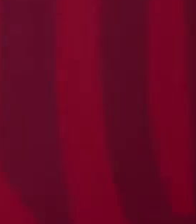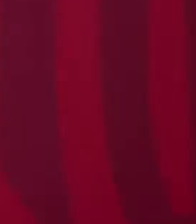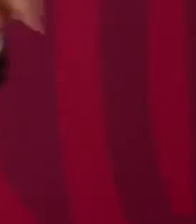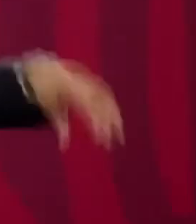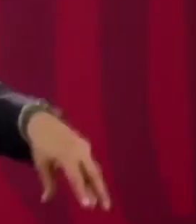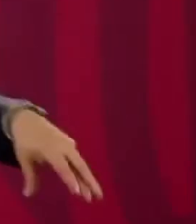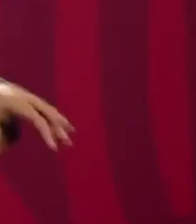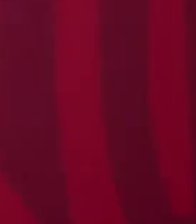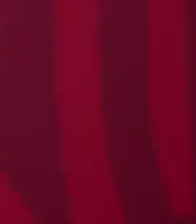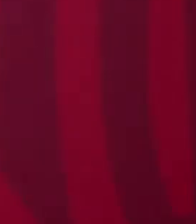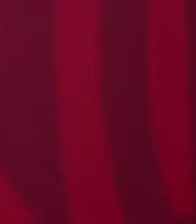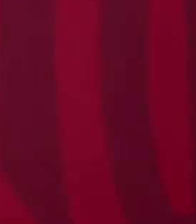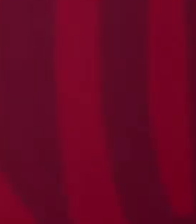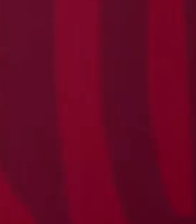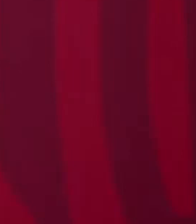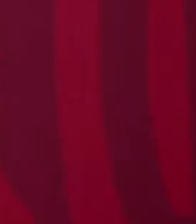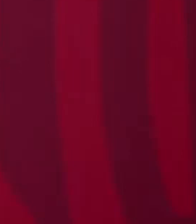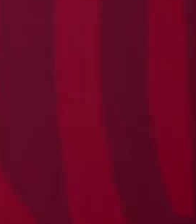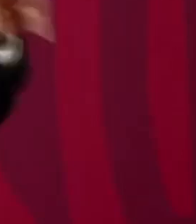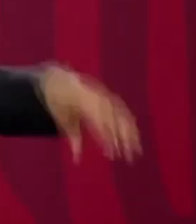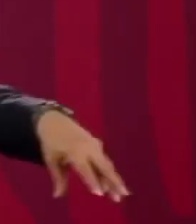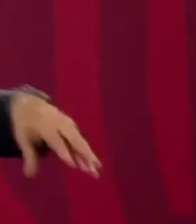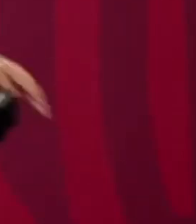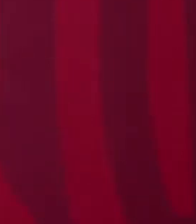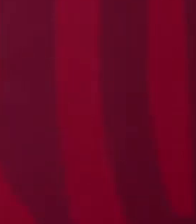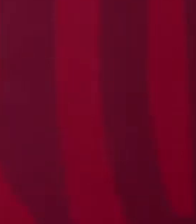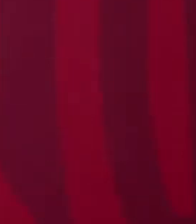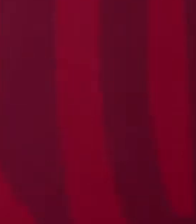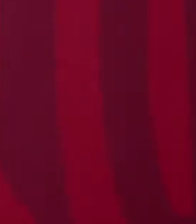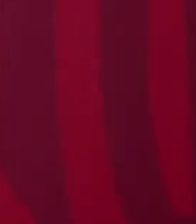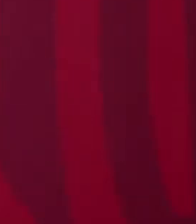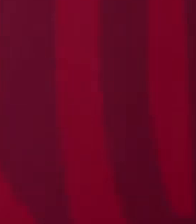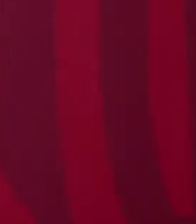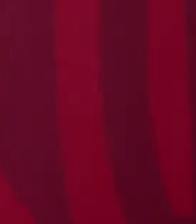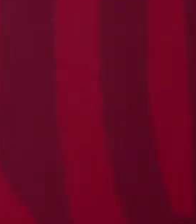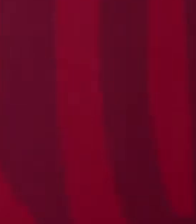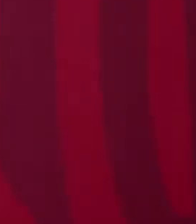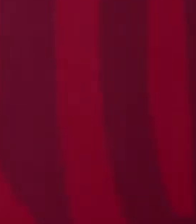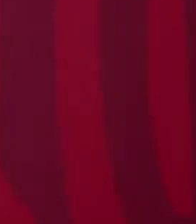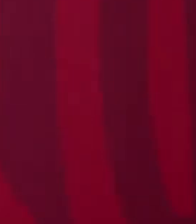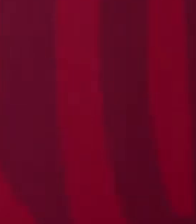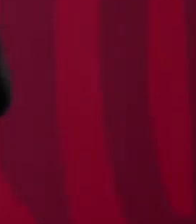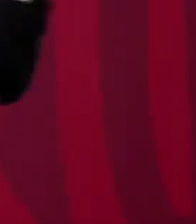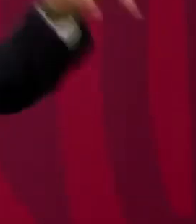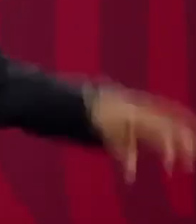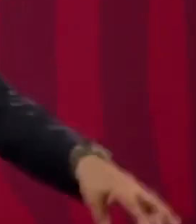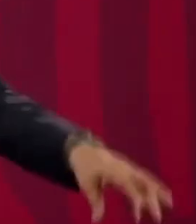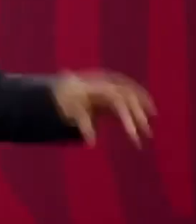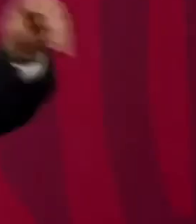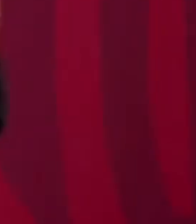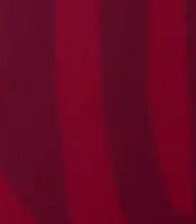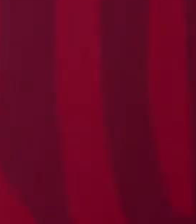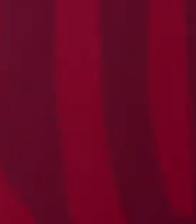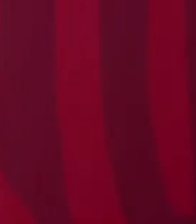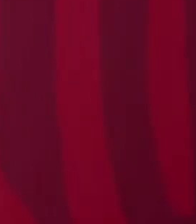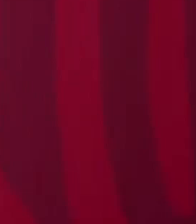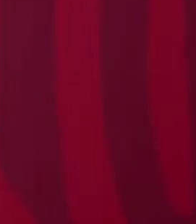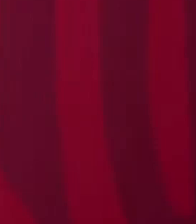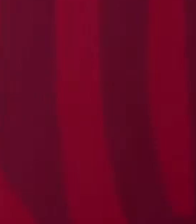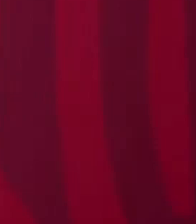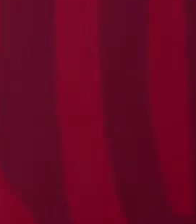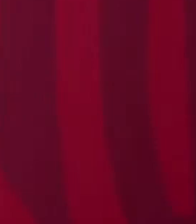y cómo rellenaban las urnas y cómo falsificaban las actas y cómo se